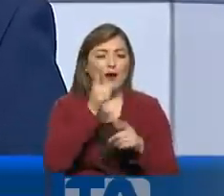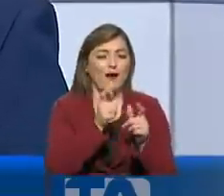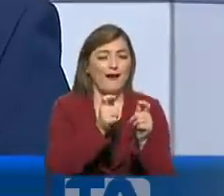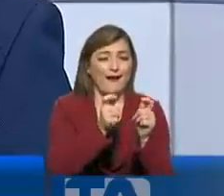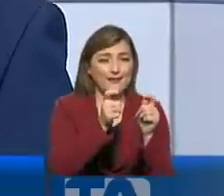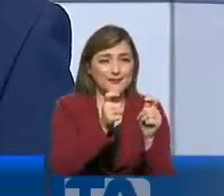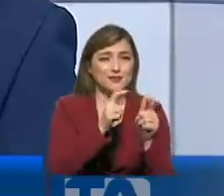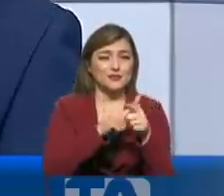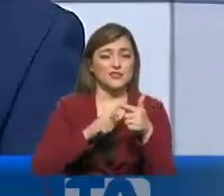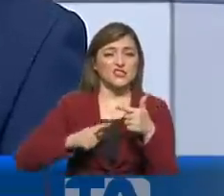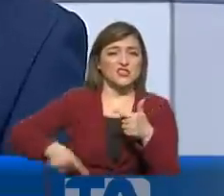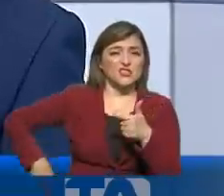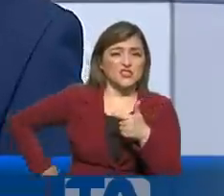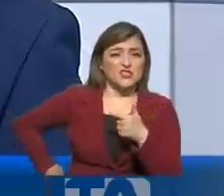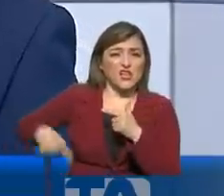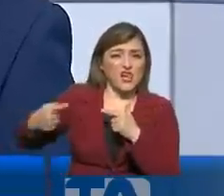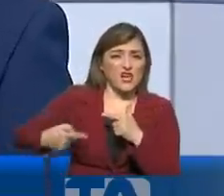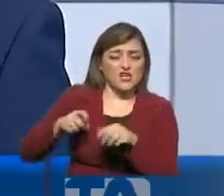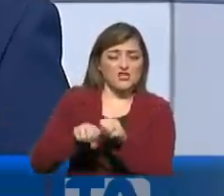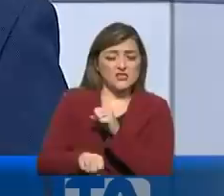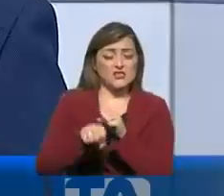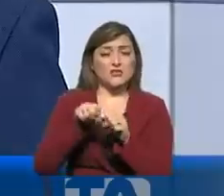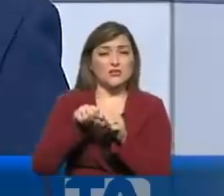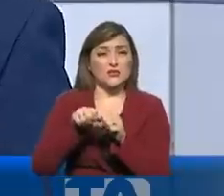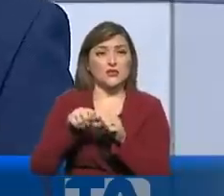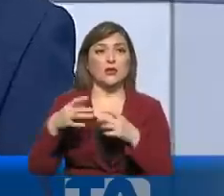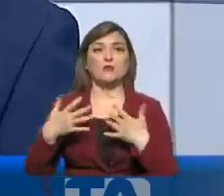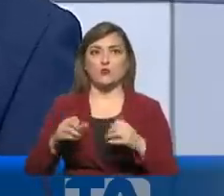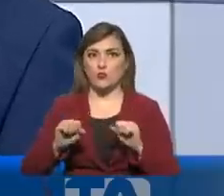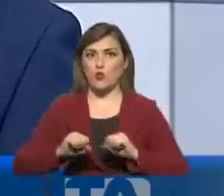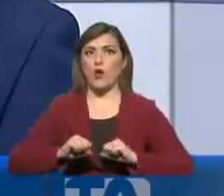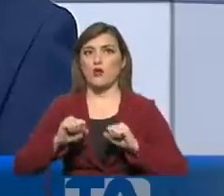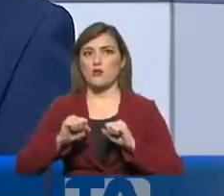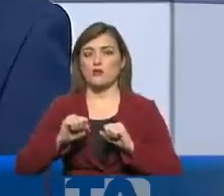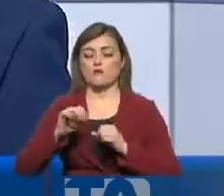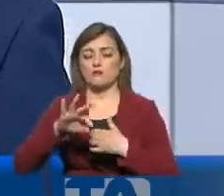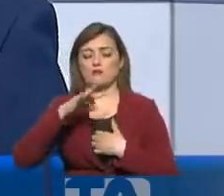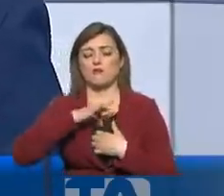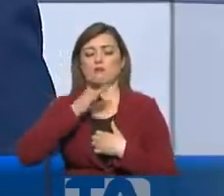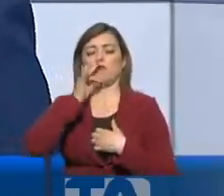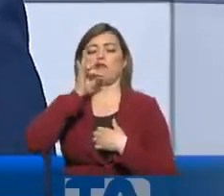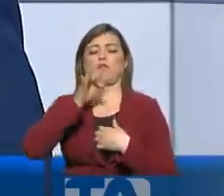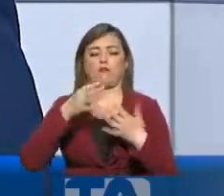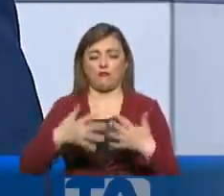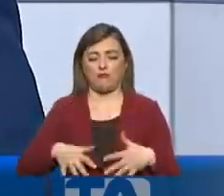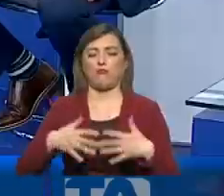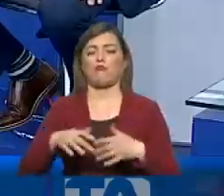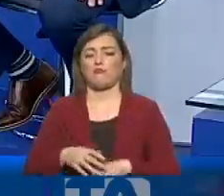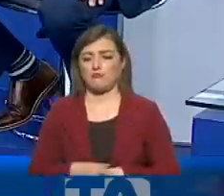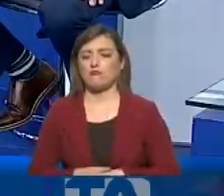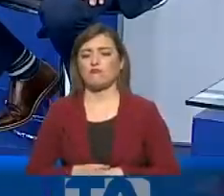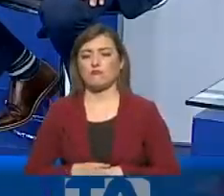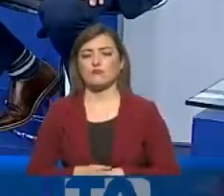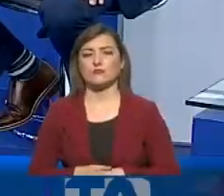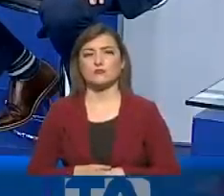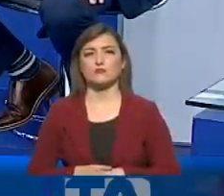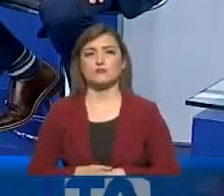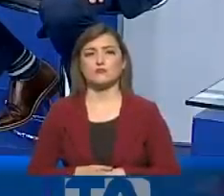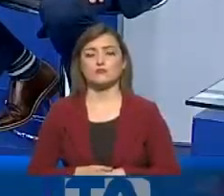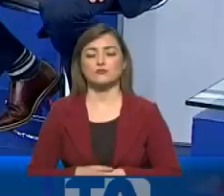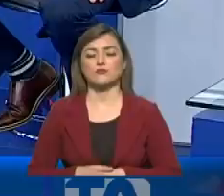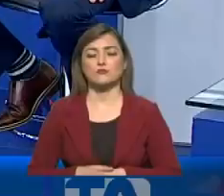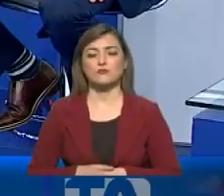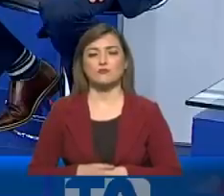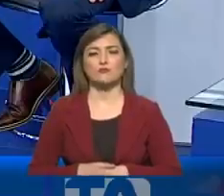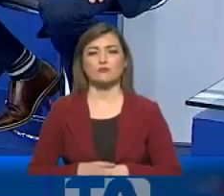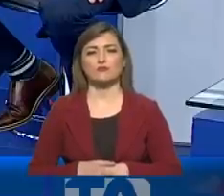oncológicas, nefrológicas, etcétera, que disminuye su inmunidad, pueden llegar a presentar enfermedad grave por coronavirus. Lo que hemos visto